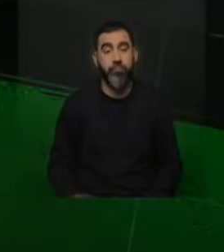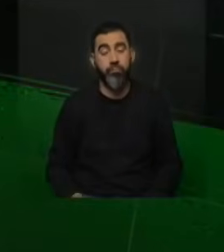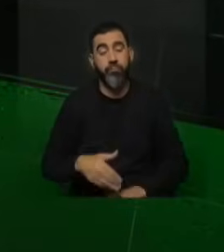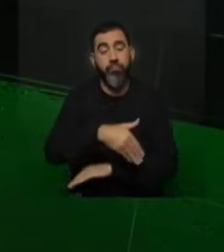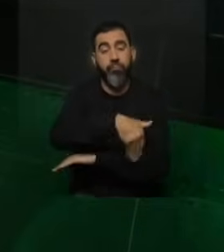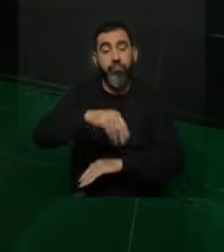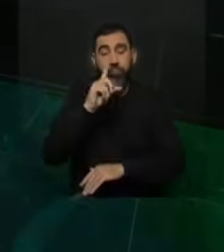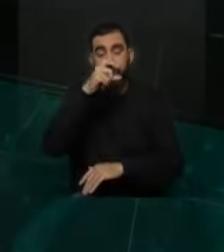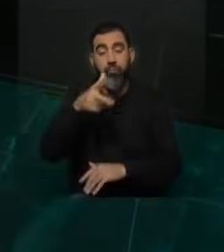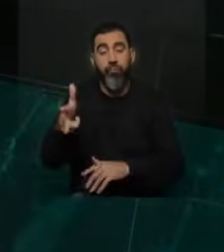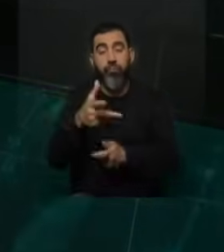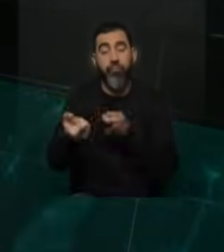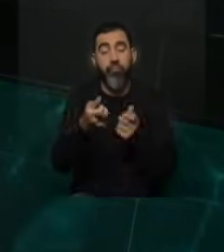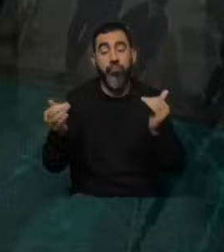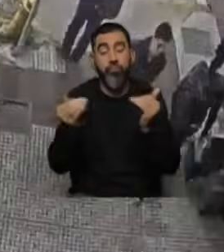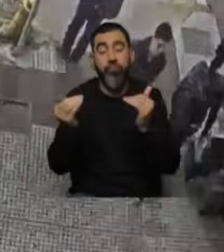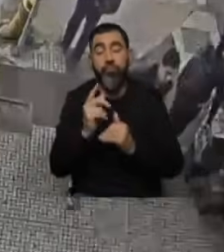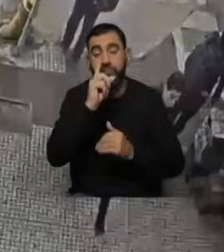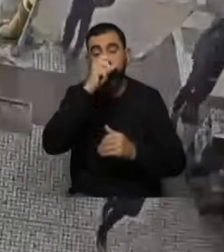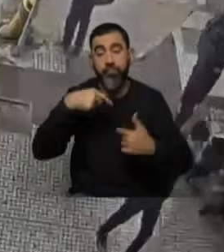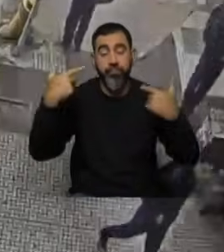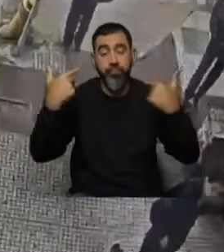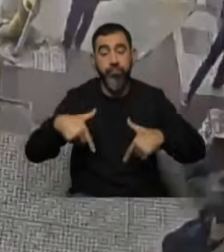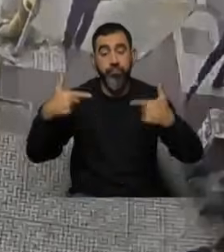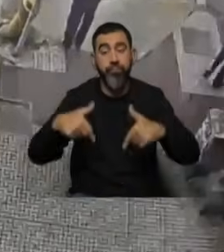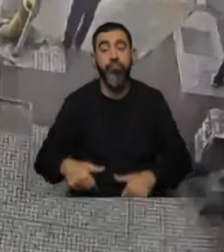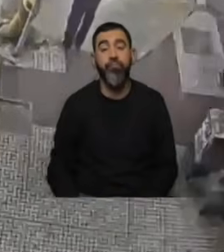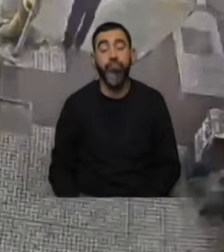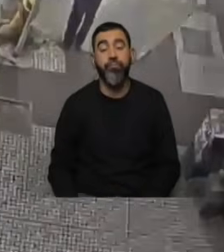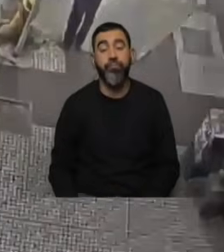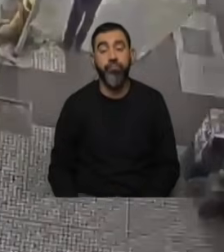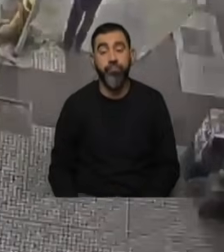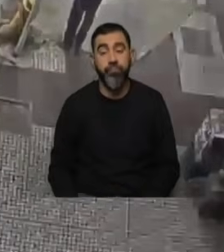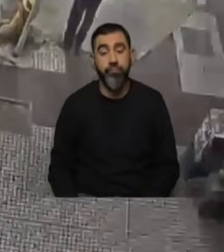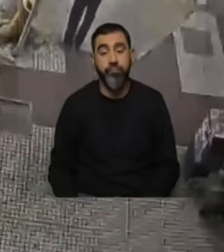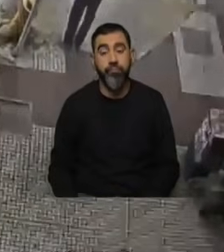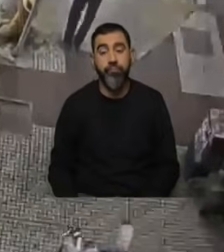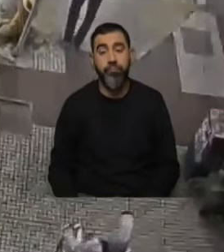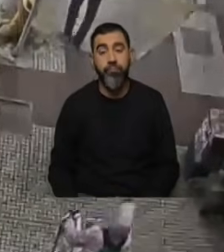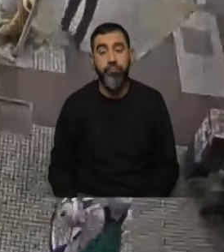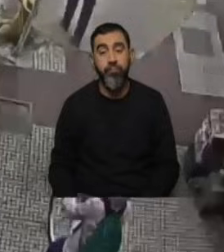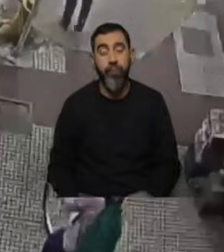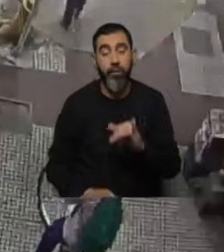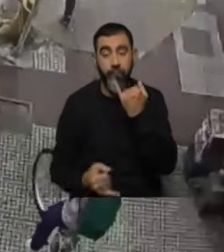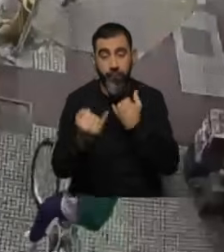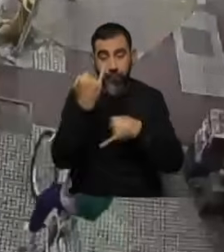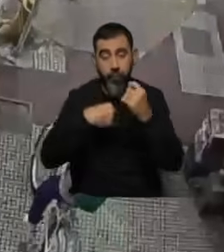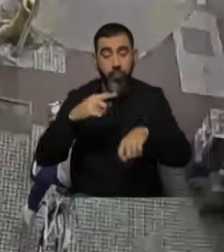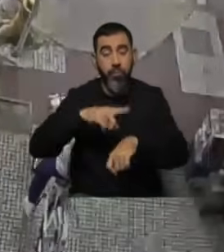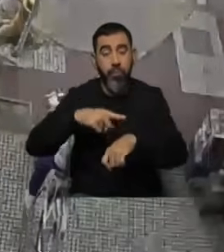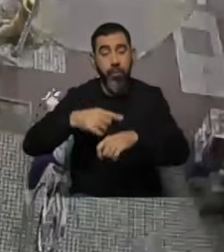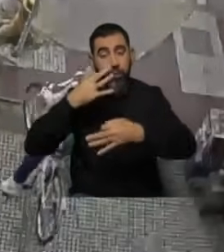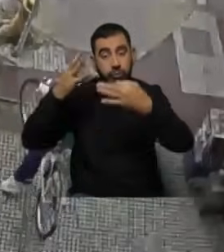calles de video porque con datos del centro de gestión de movilidad nos indicará por dónde circular Y por dónde no @im trito